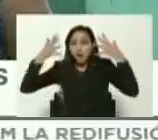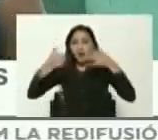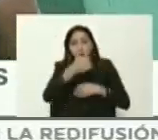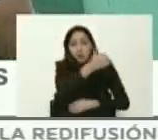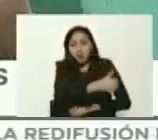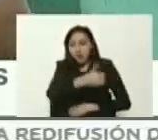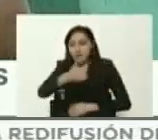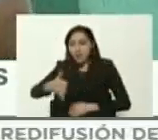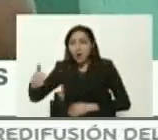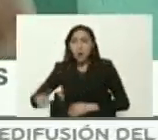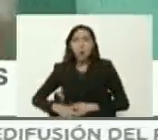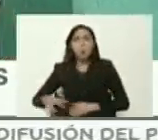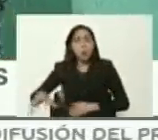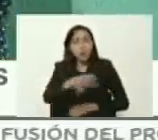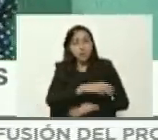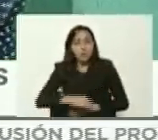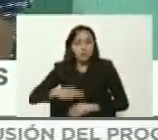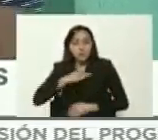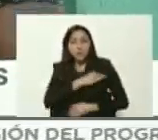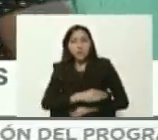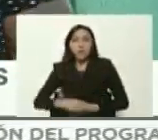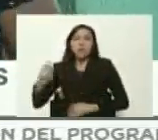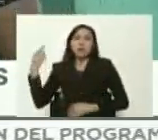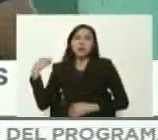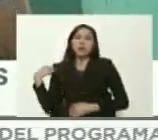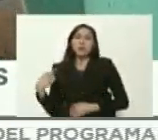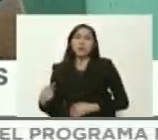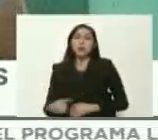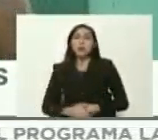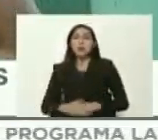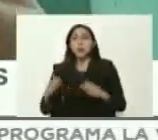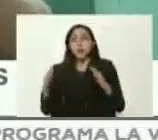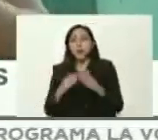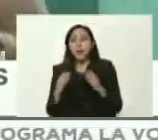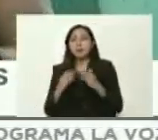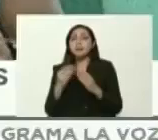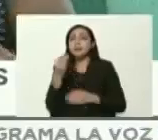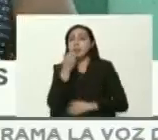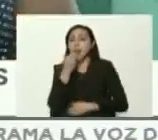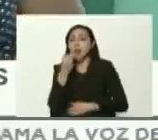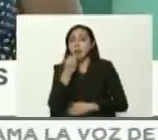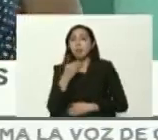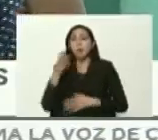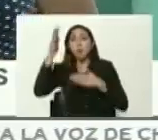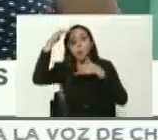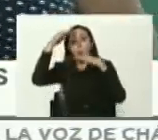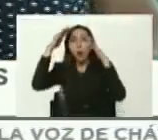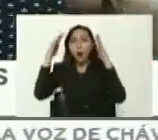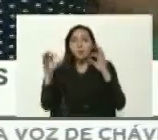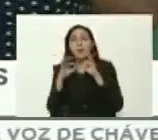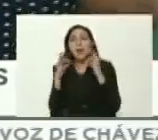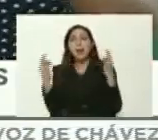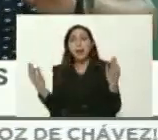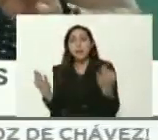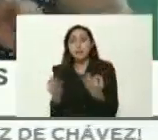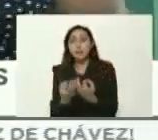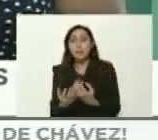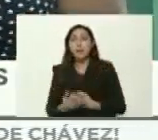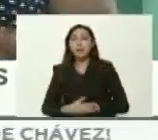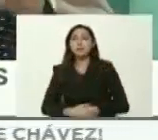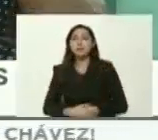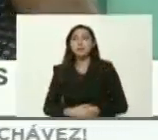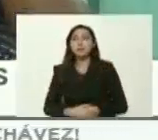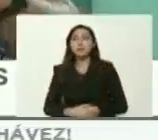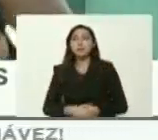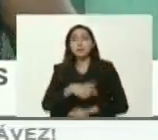una de las bases de misiones tengamos una casa de alimentación para atender a las más